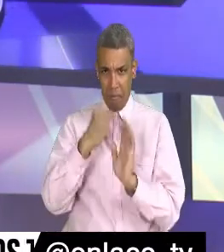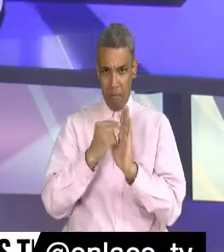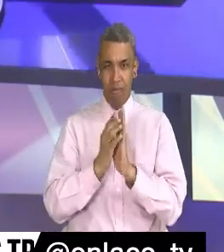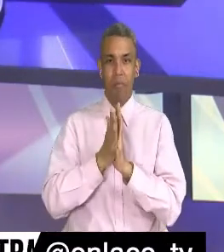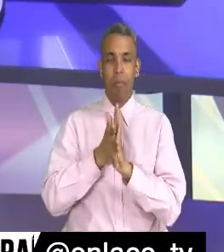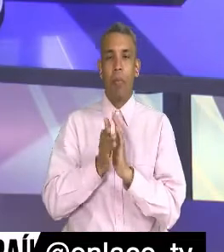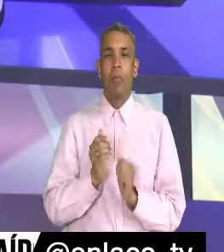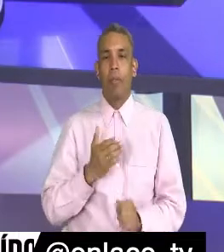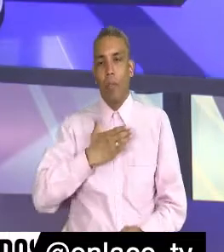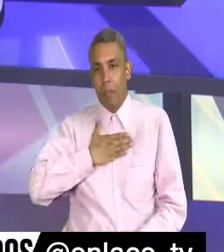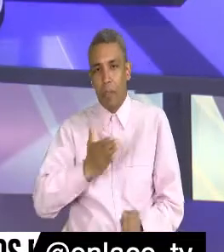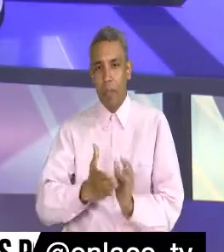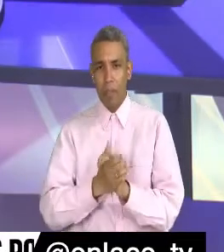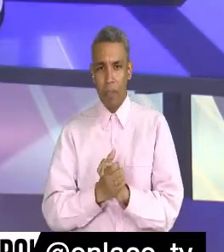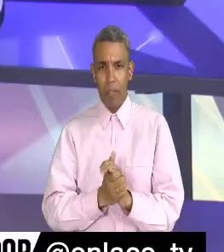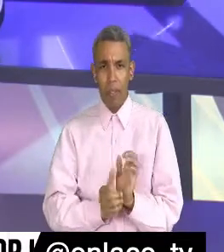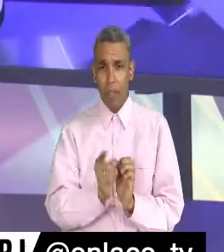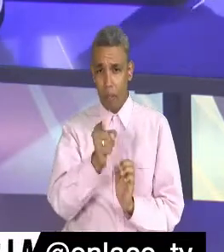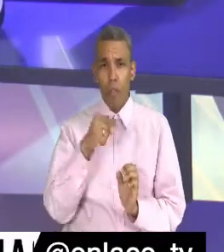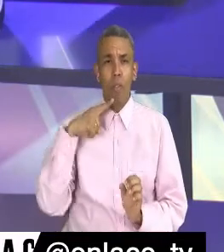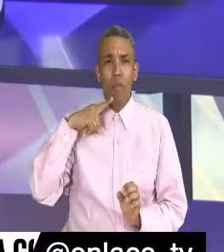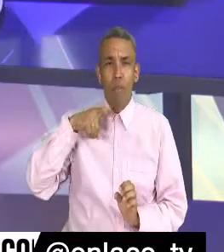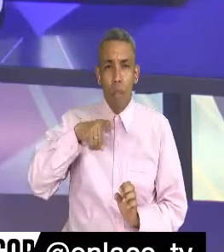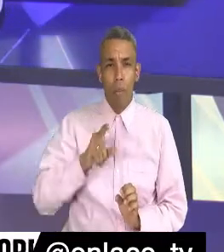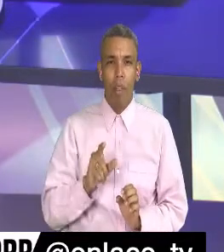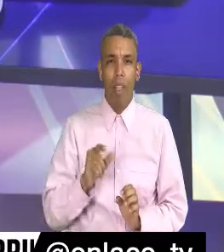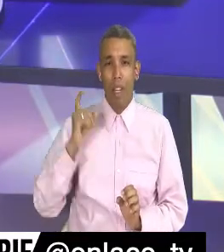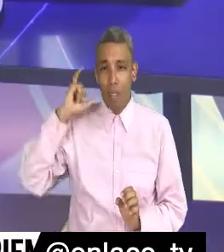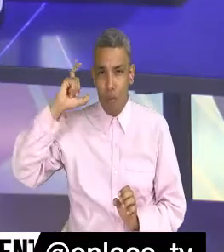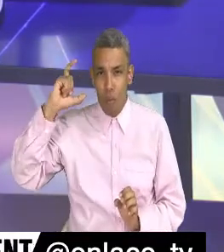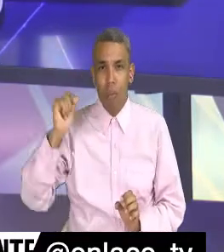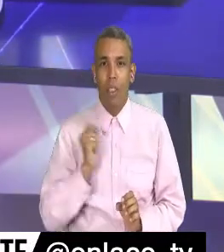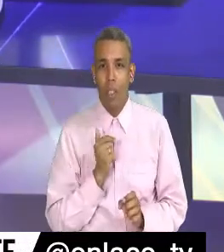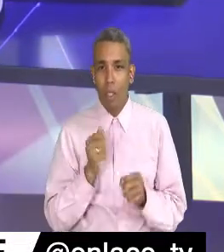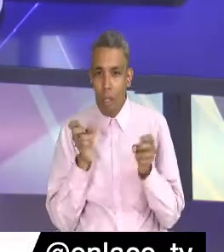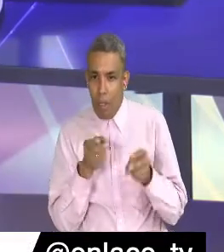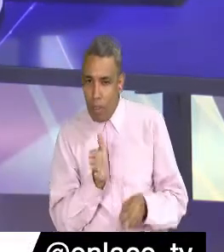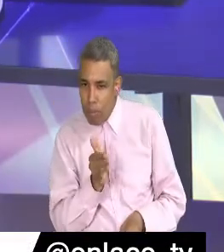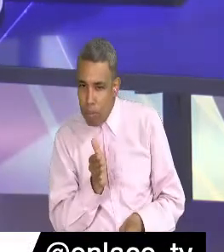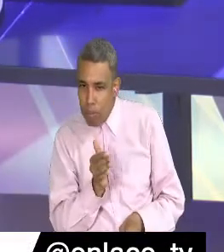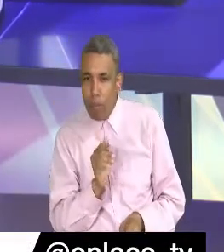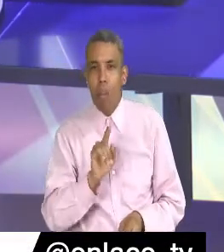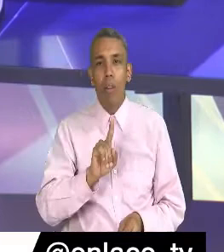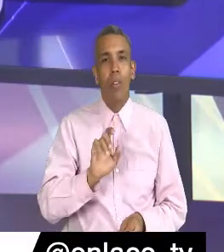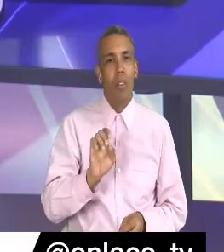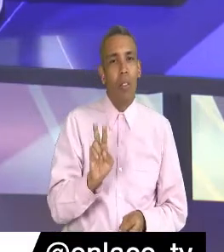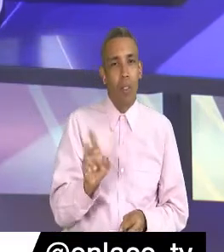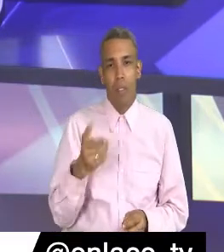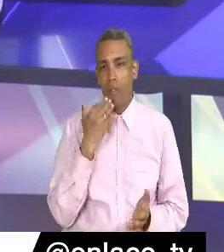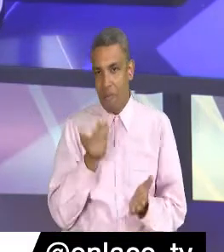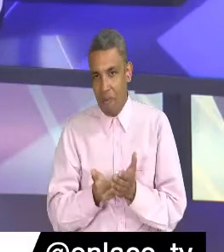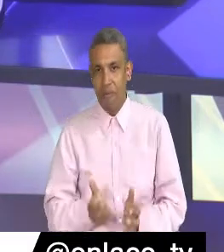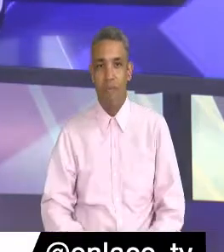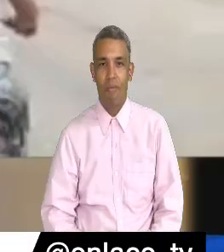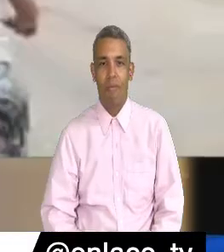nuestros televidentes que nos sintonizan en la ciudad de Bucaramanga y en Cúcuta a través de la plataforma digital de UNE en el canal 102. Bienvenidos.